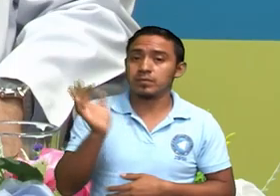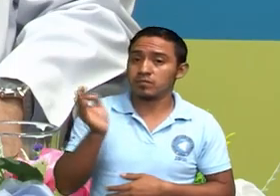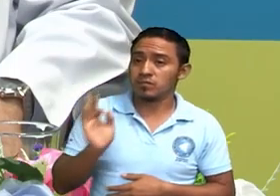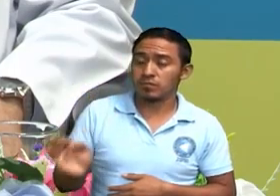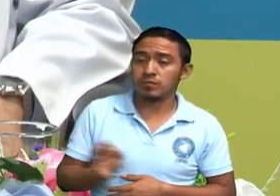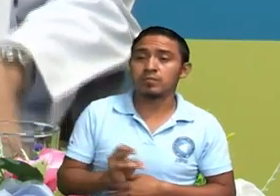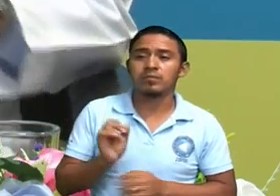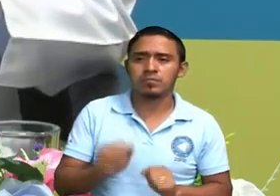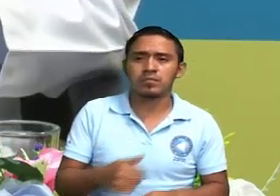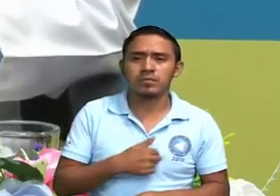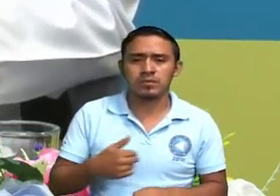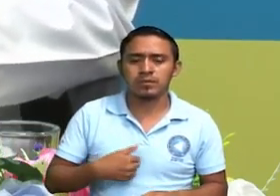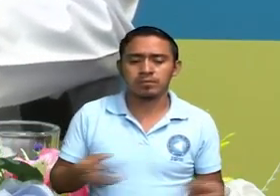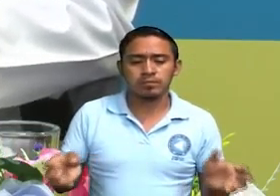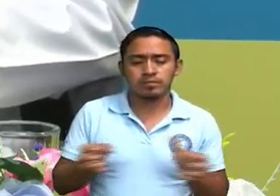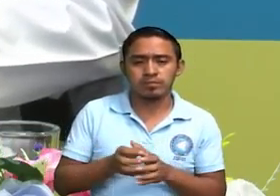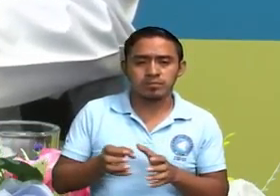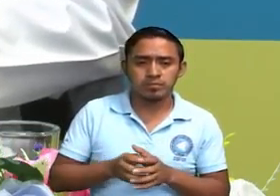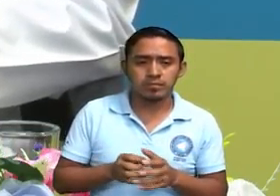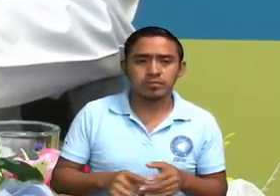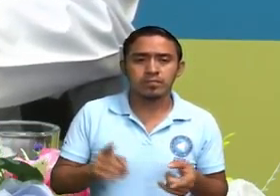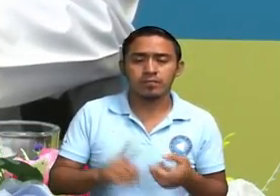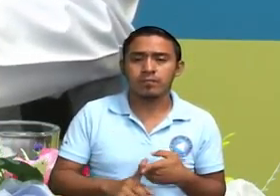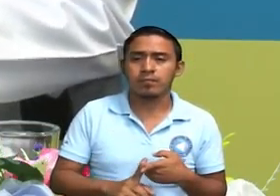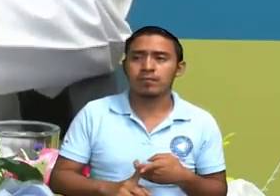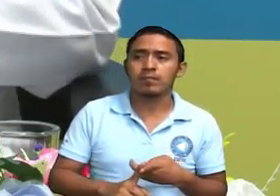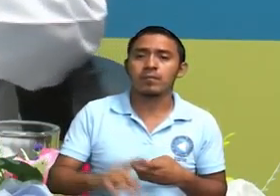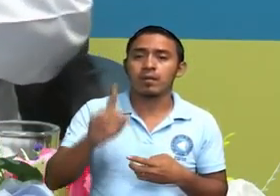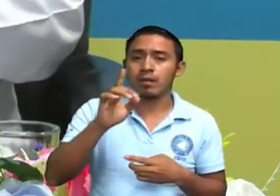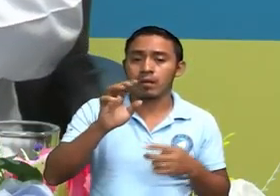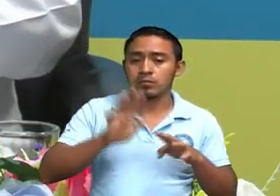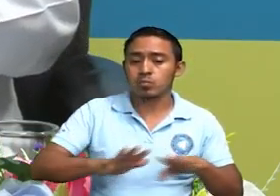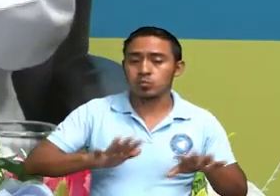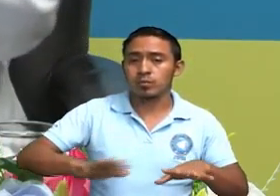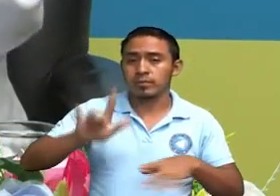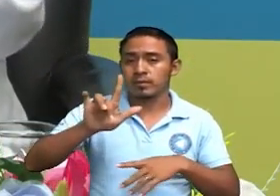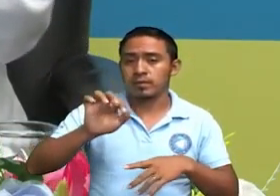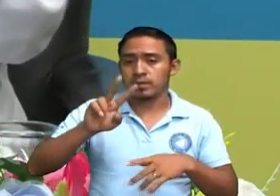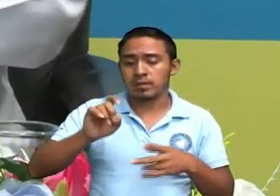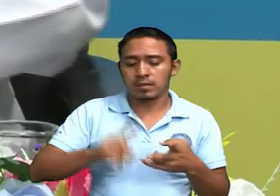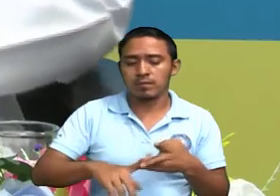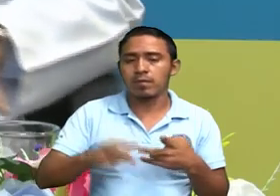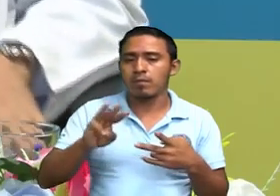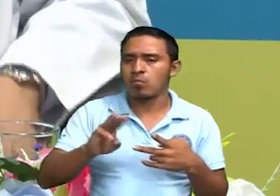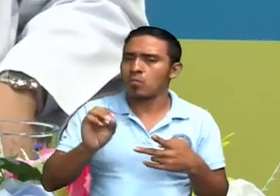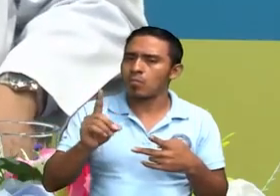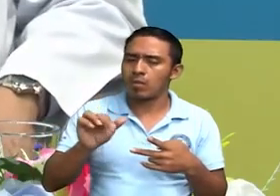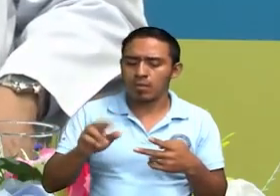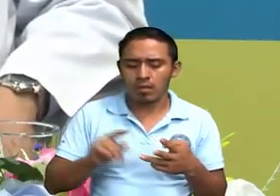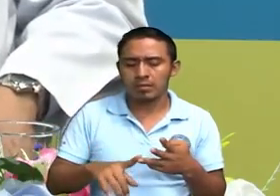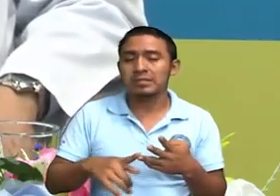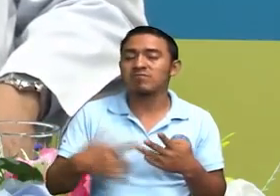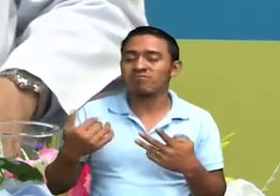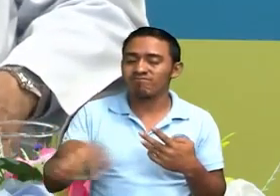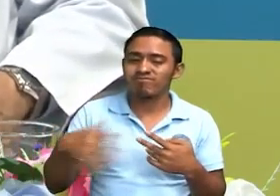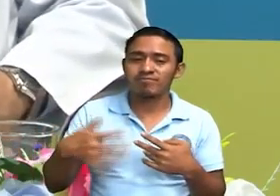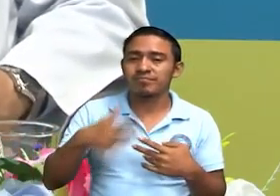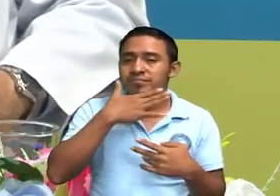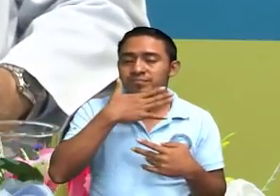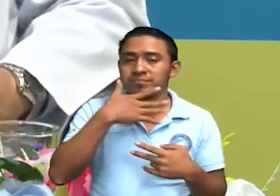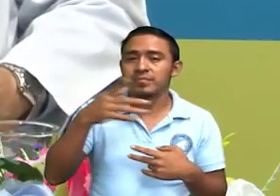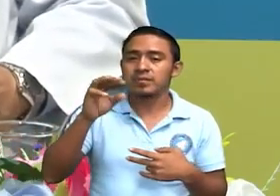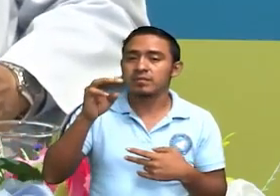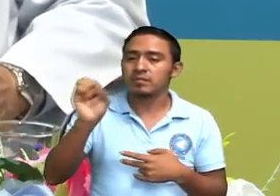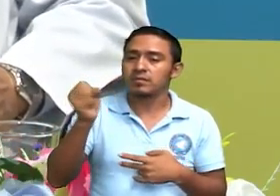así clasificar. Puede ser leve, puede ser moderado y puede ser severo, ¿ves? cuando ya el